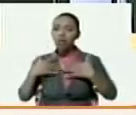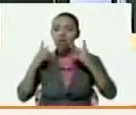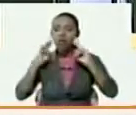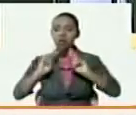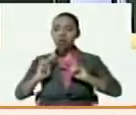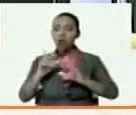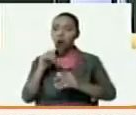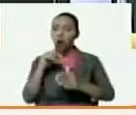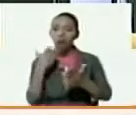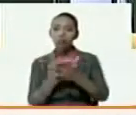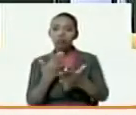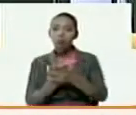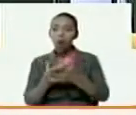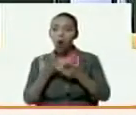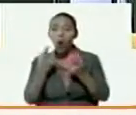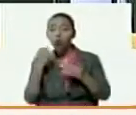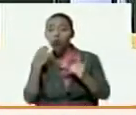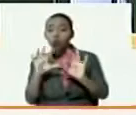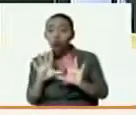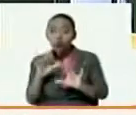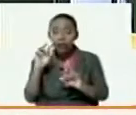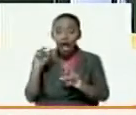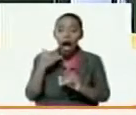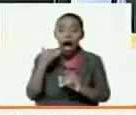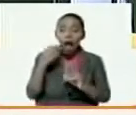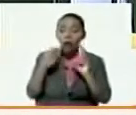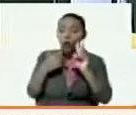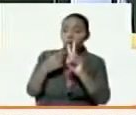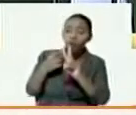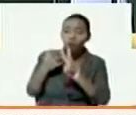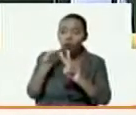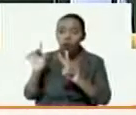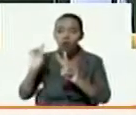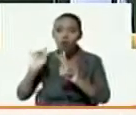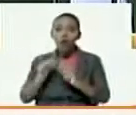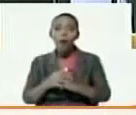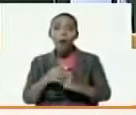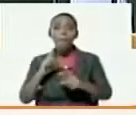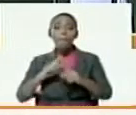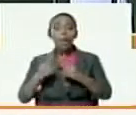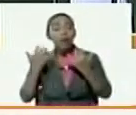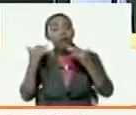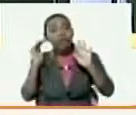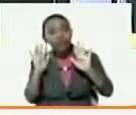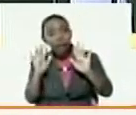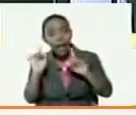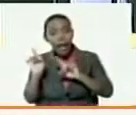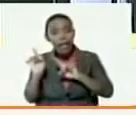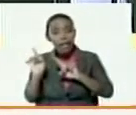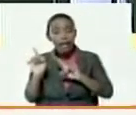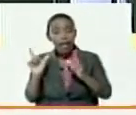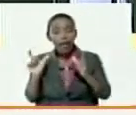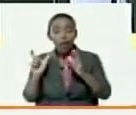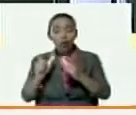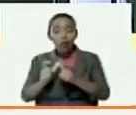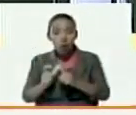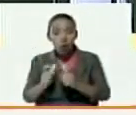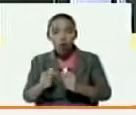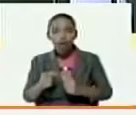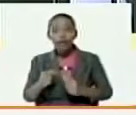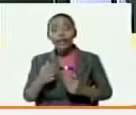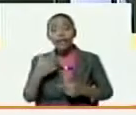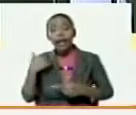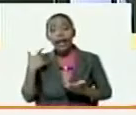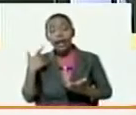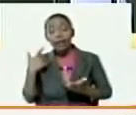confirmados ni sospechosos en venezuela- de coronavirus sin embargo a raíz de esta reunión y luego del caso